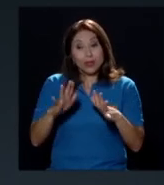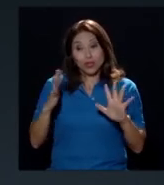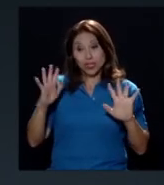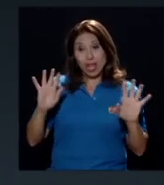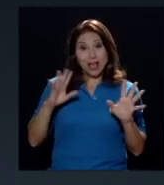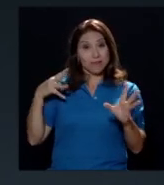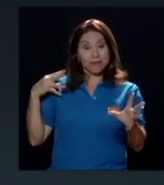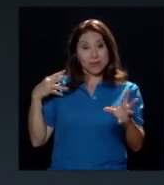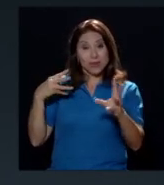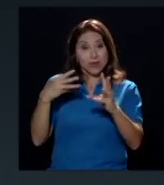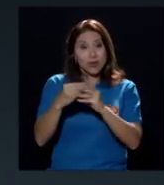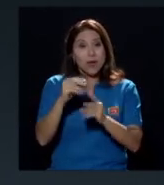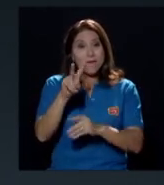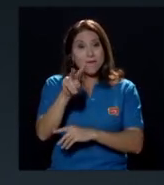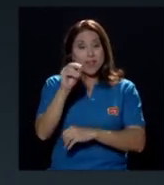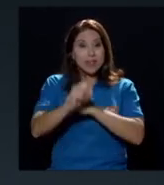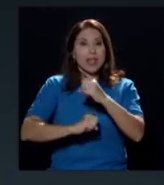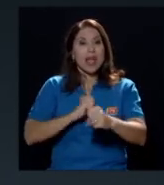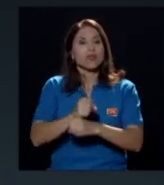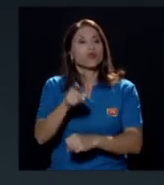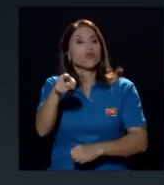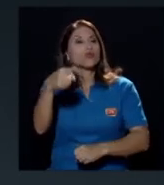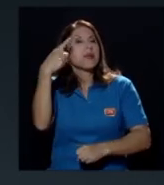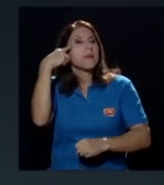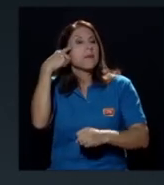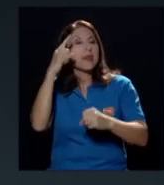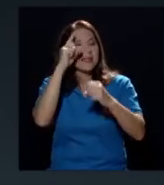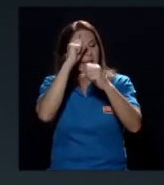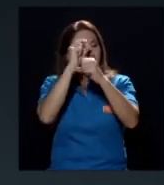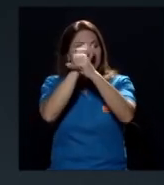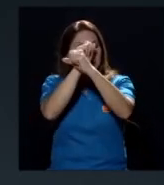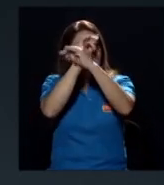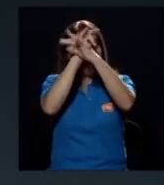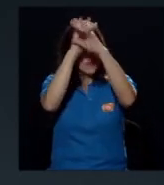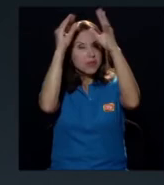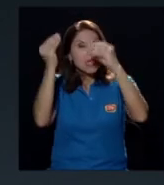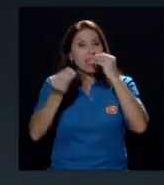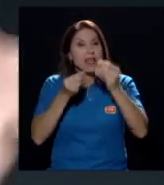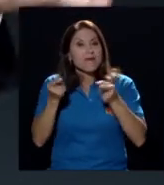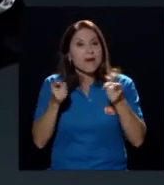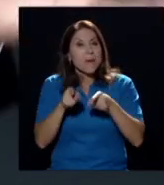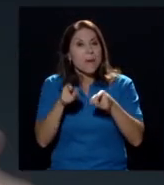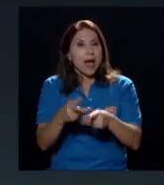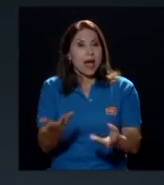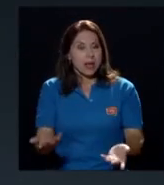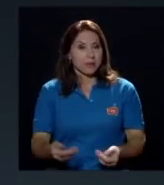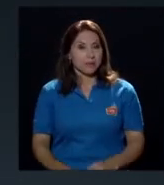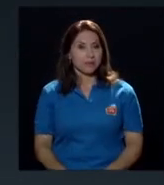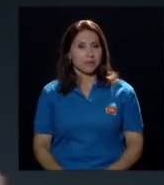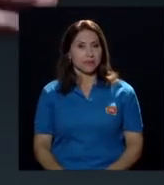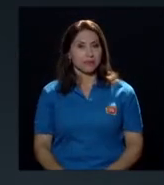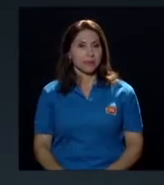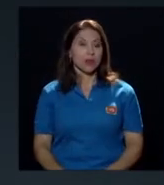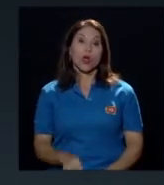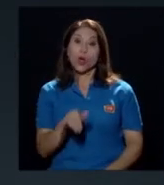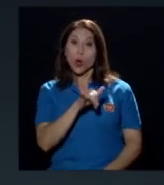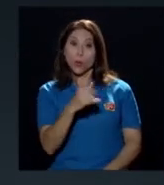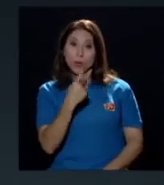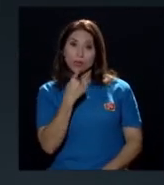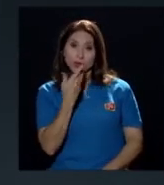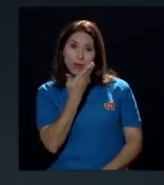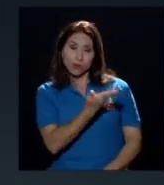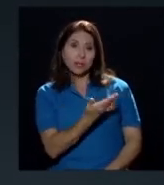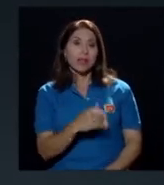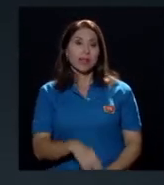tratado, ¿cuál sería el panorama que usted imagina que pudiera darse? Diciendo, ya usted lo mencionaba, que le